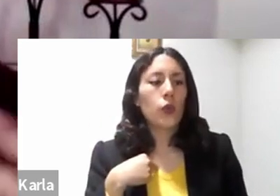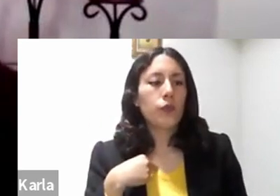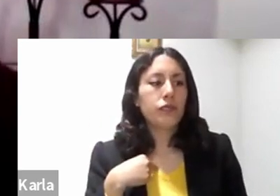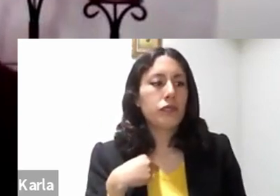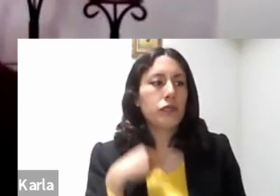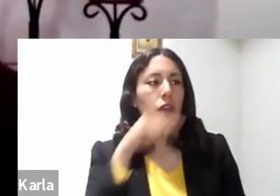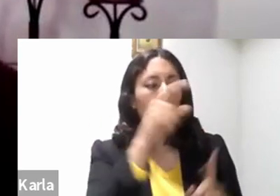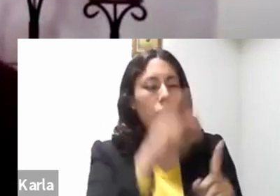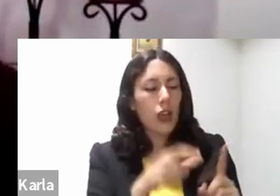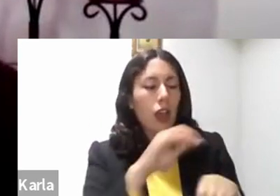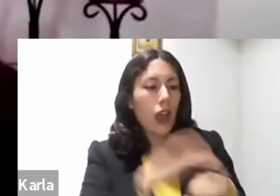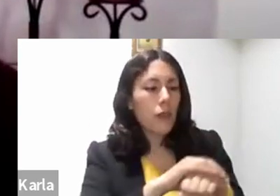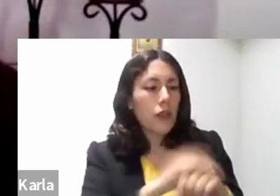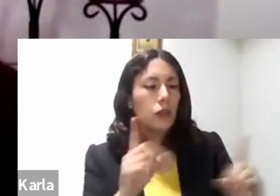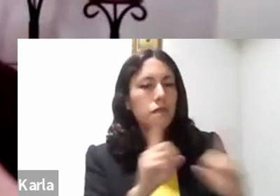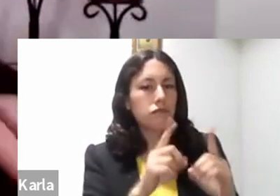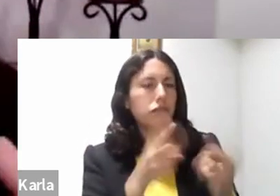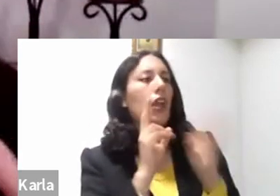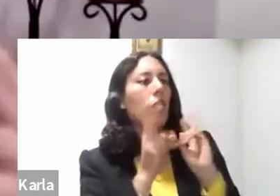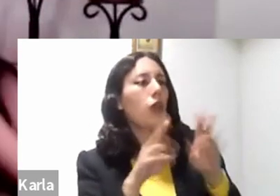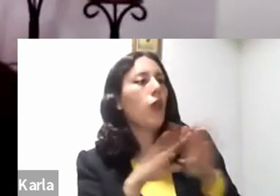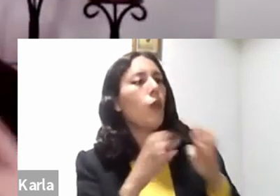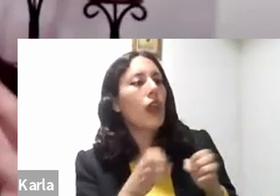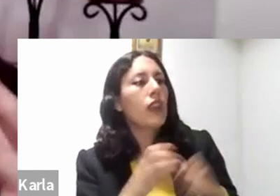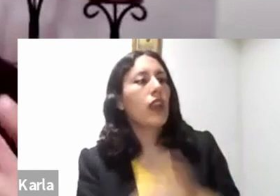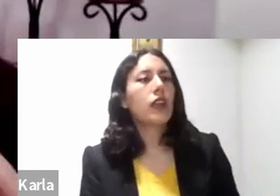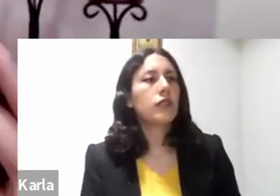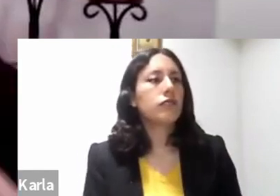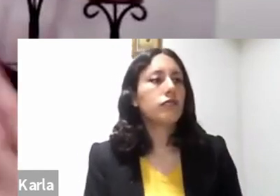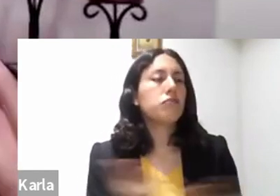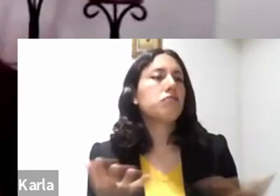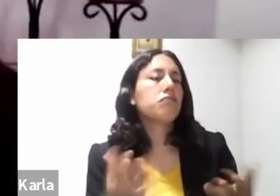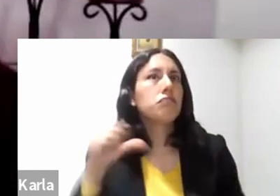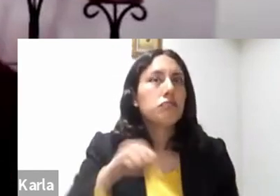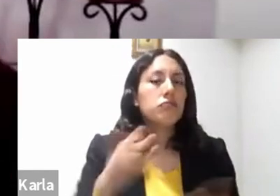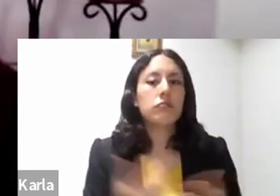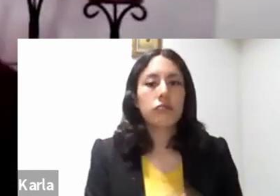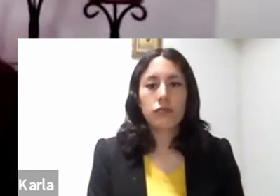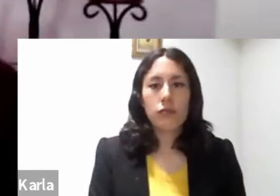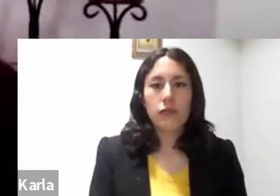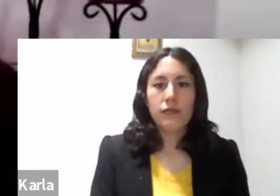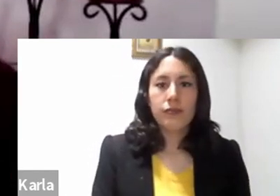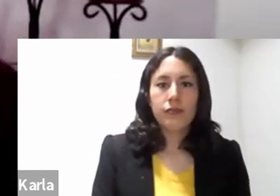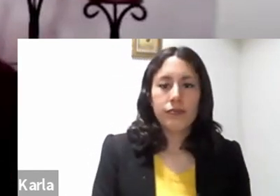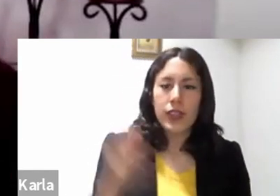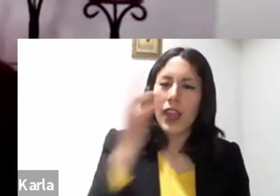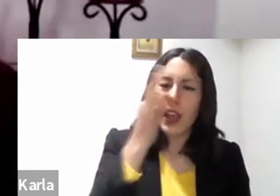que hice como estas casi siempre empezamos con este tipo